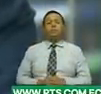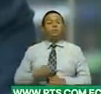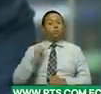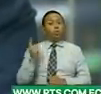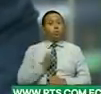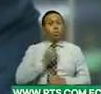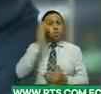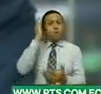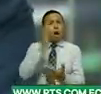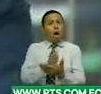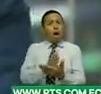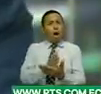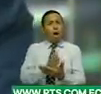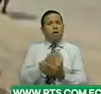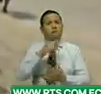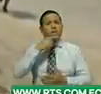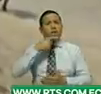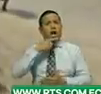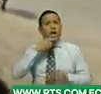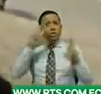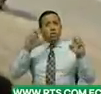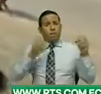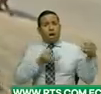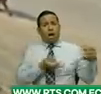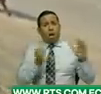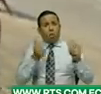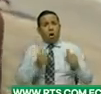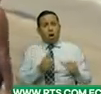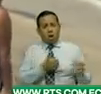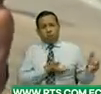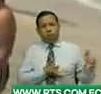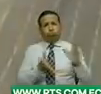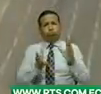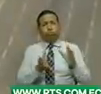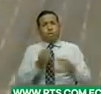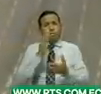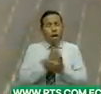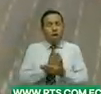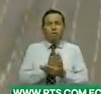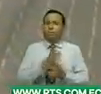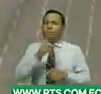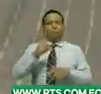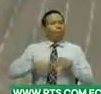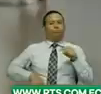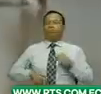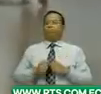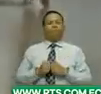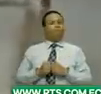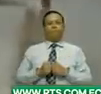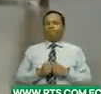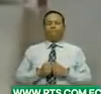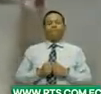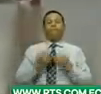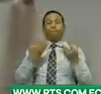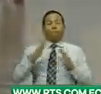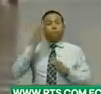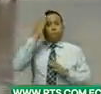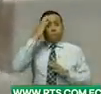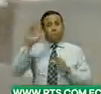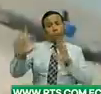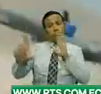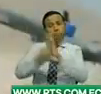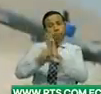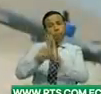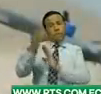feriado. Esta vez las peticiones de varios sectores sociales de suspender el feriado de carnaval por la pandemia no pudieron contemplarse, pues existe una ley aprobada